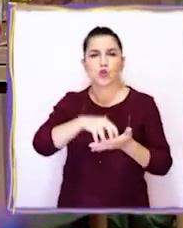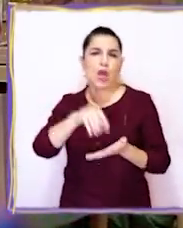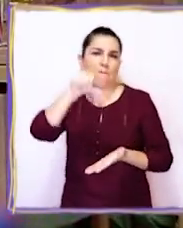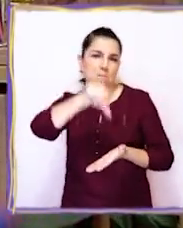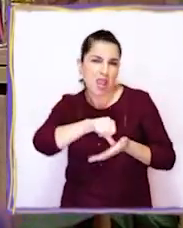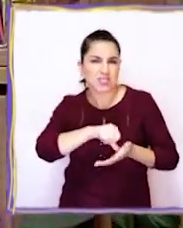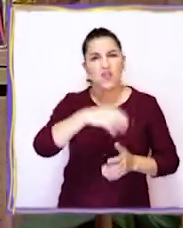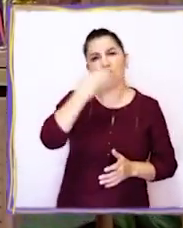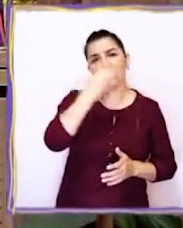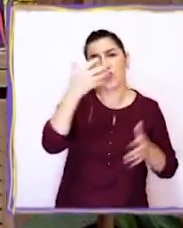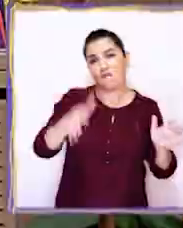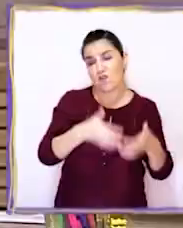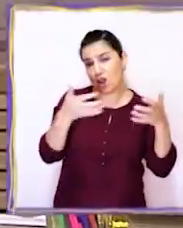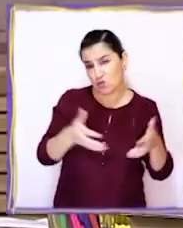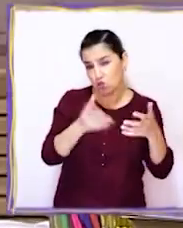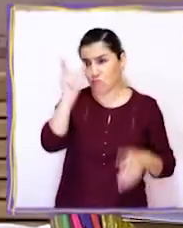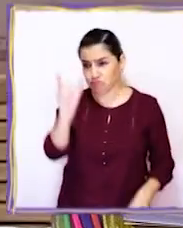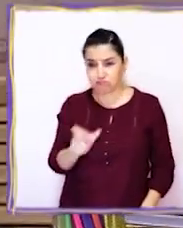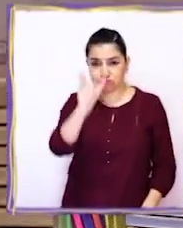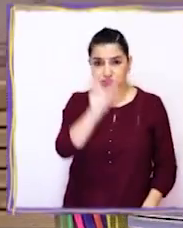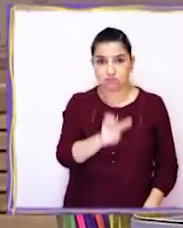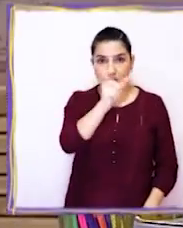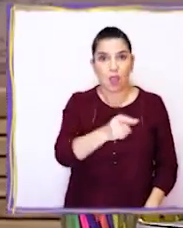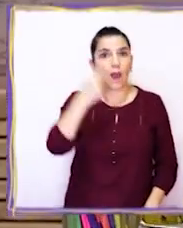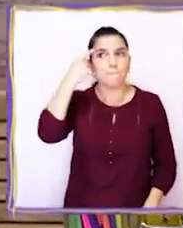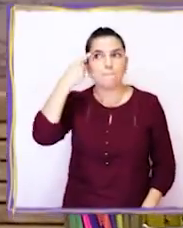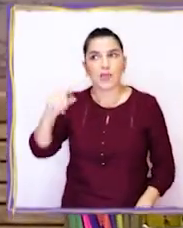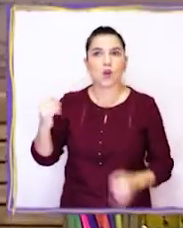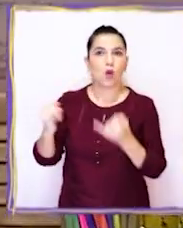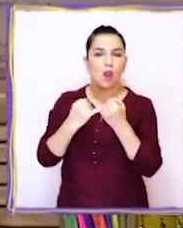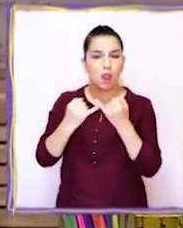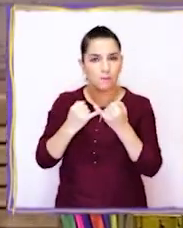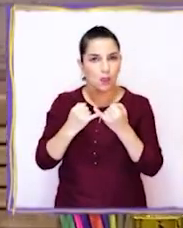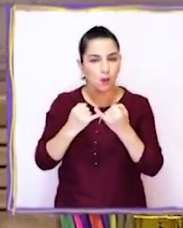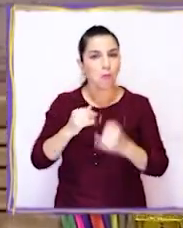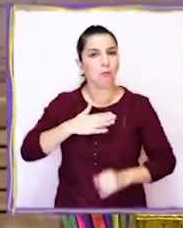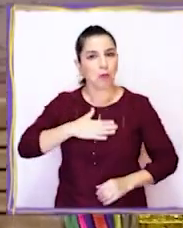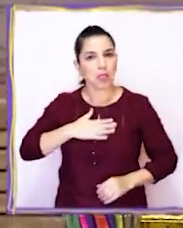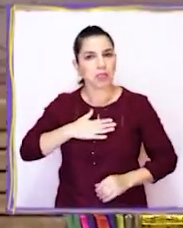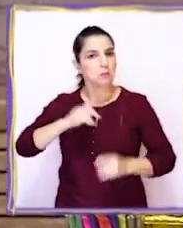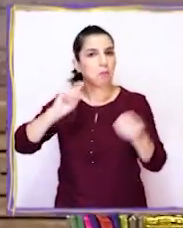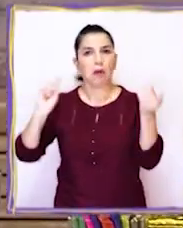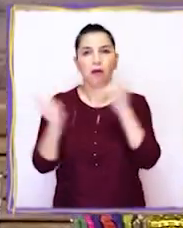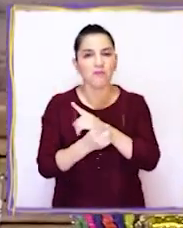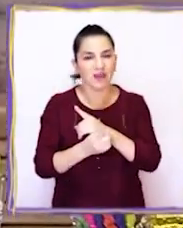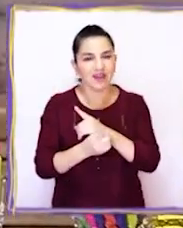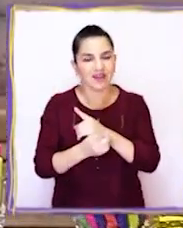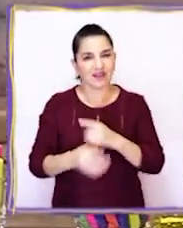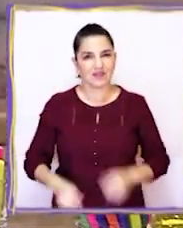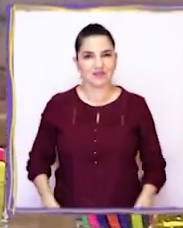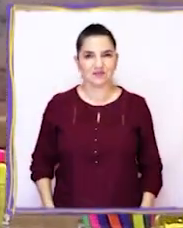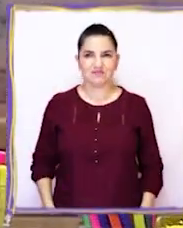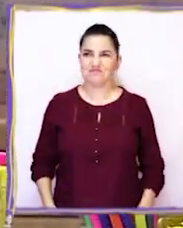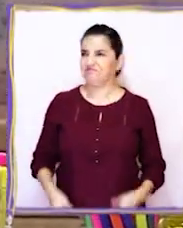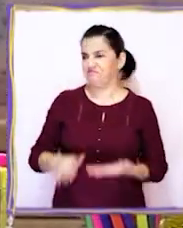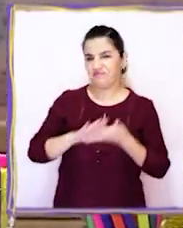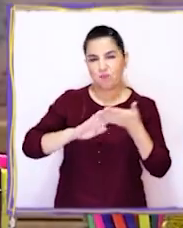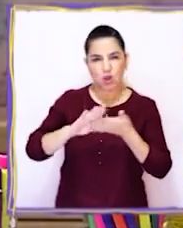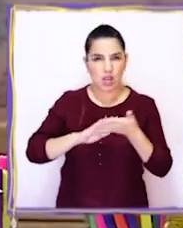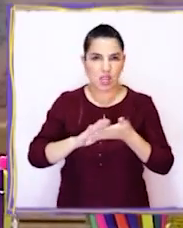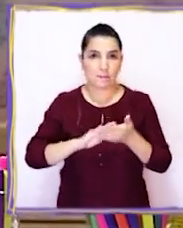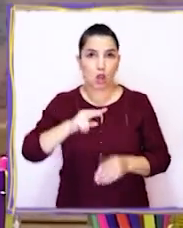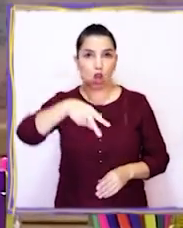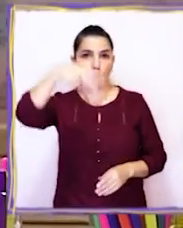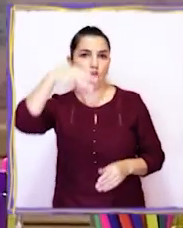ciudad, país, fruta o verdura. Pero Bastián, uno de mis amigos, decidió colocarle otros temas. Como,